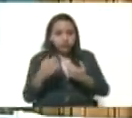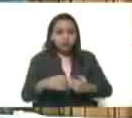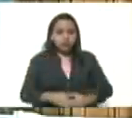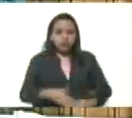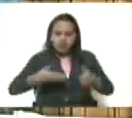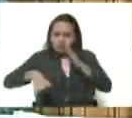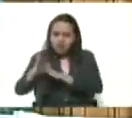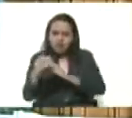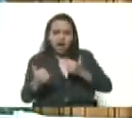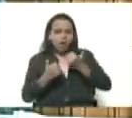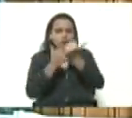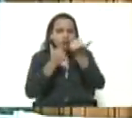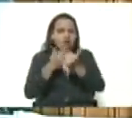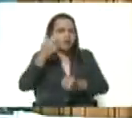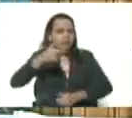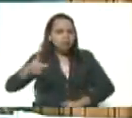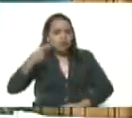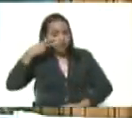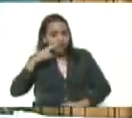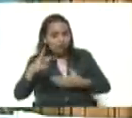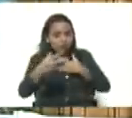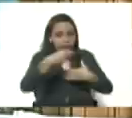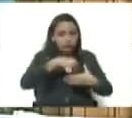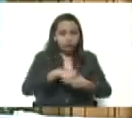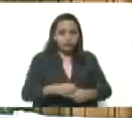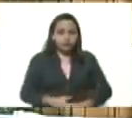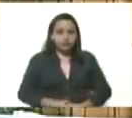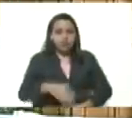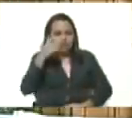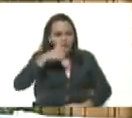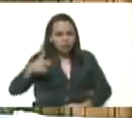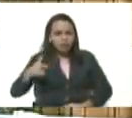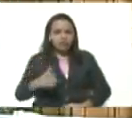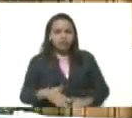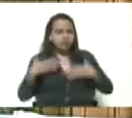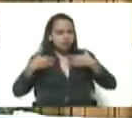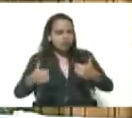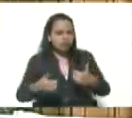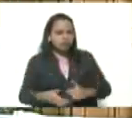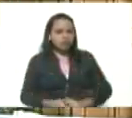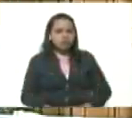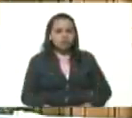salir a apoyar a esos trocheros, salir a apoyar al pueblo en su salud.